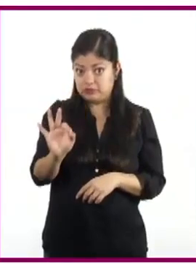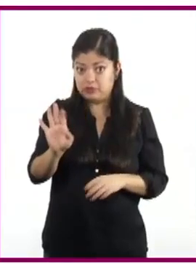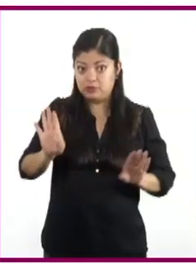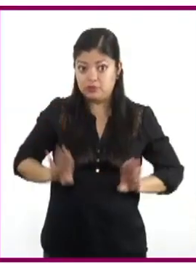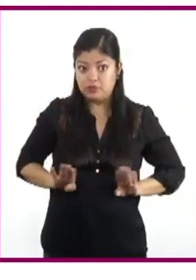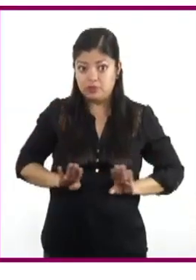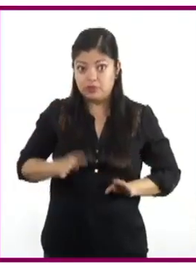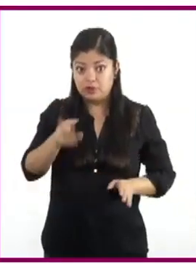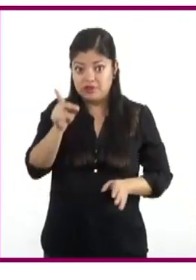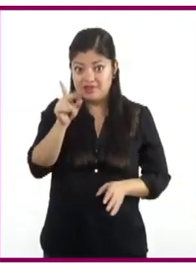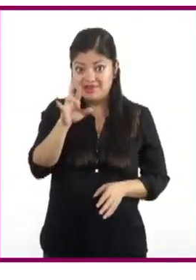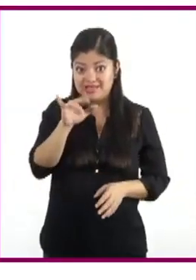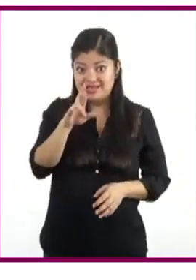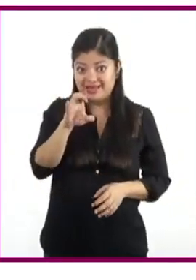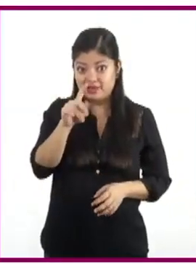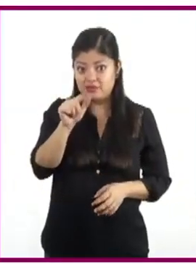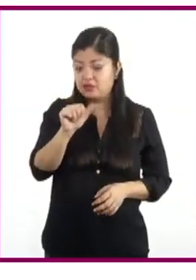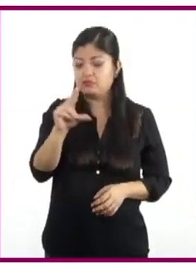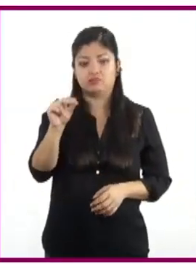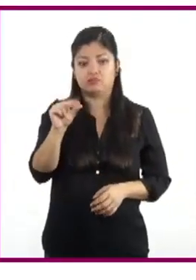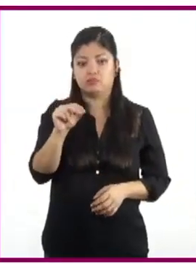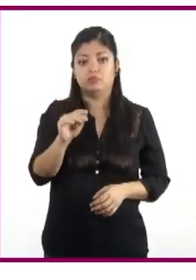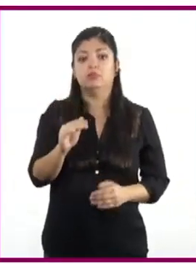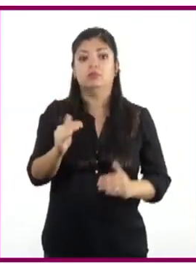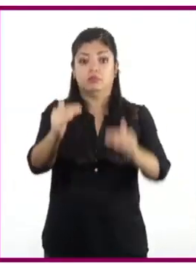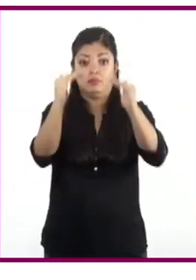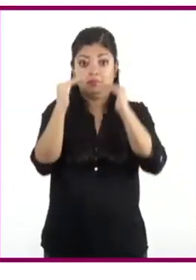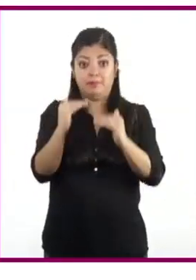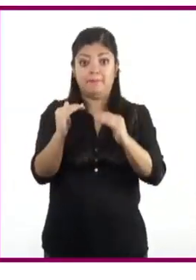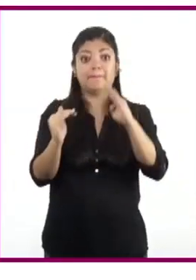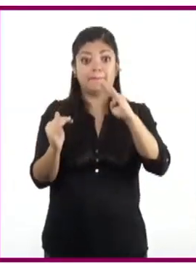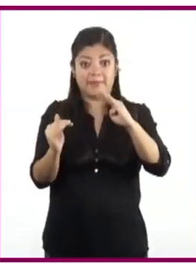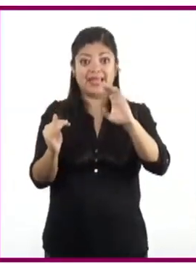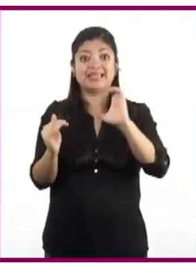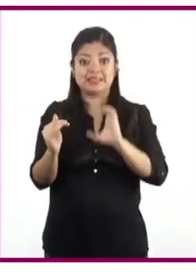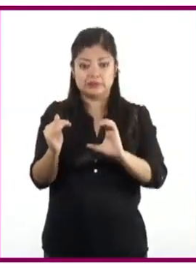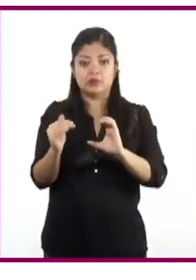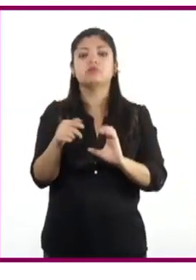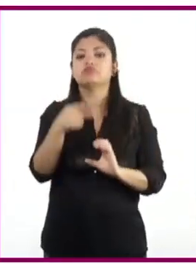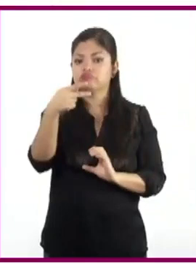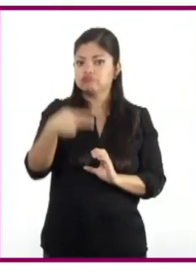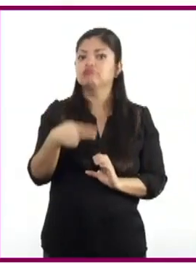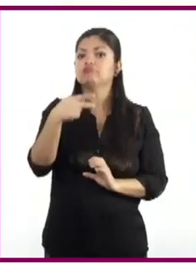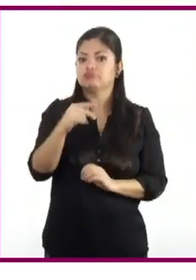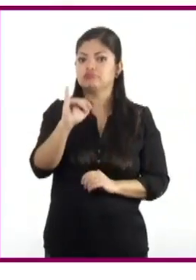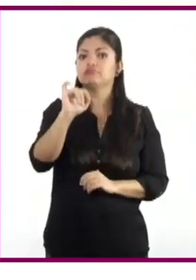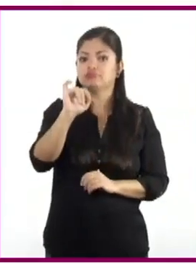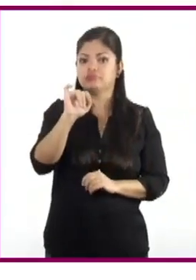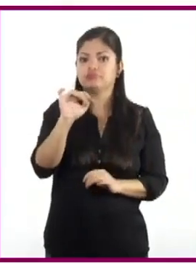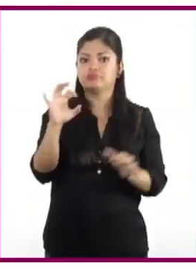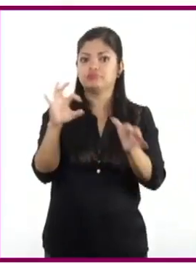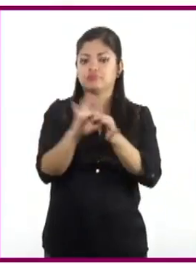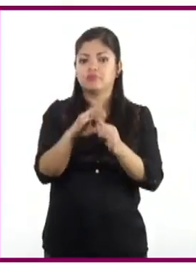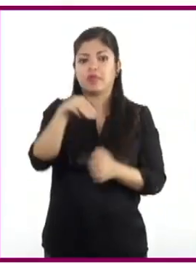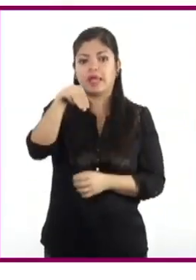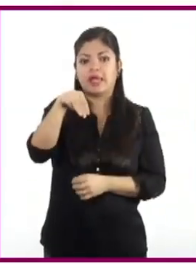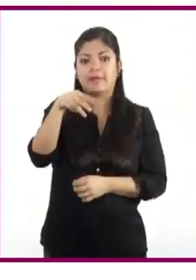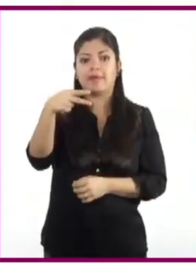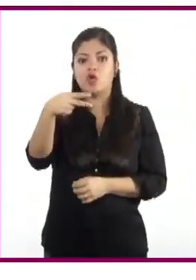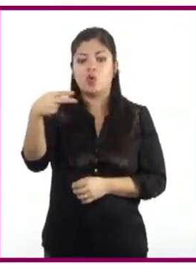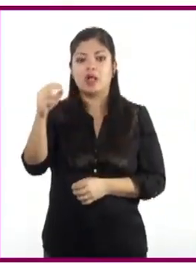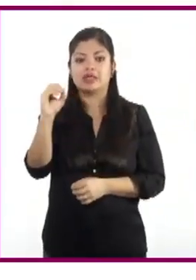una variación directa. Mientras que el inciso b y c sí tienen esta misma forma, con m igual a